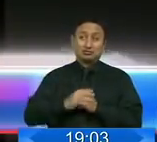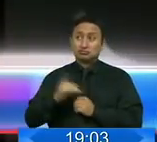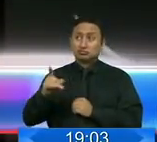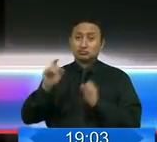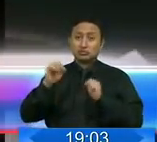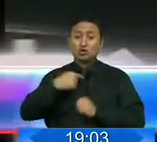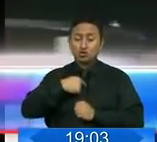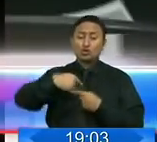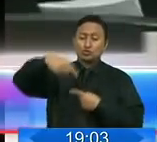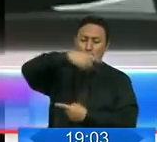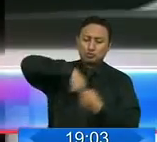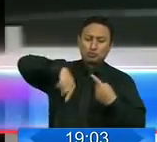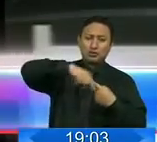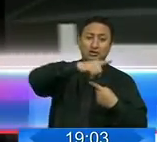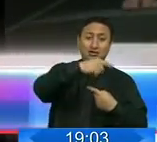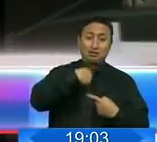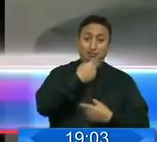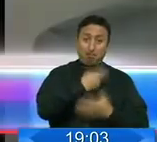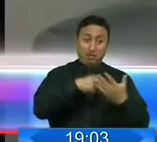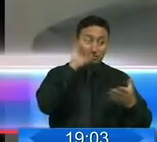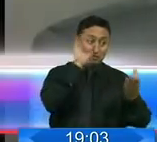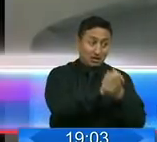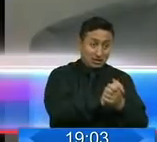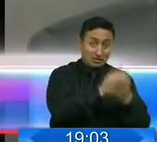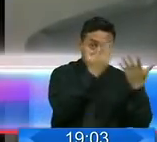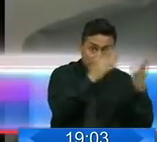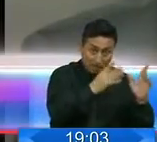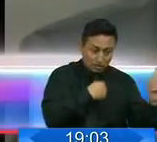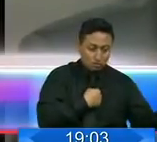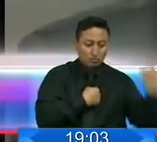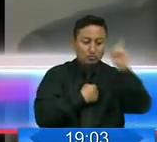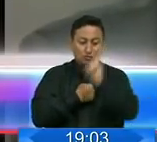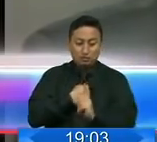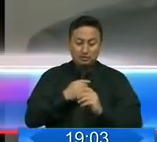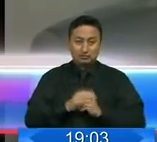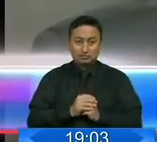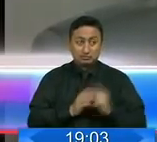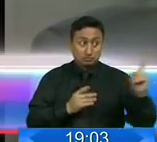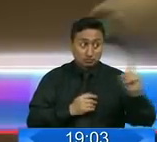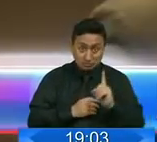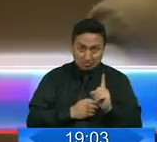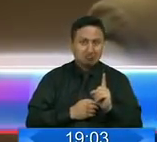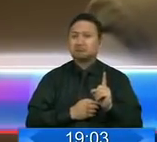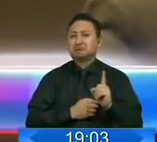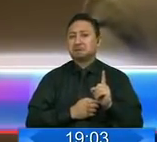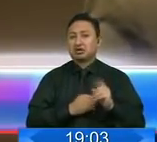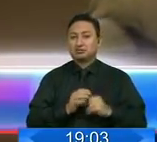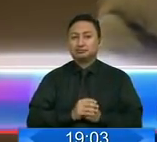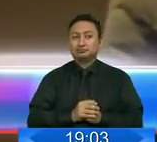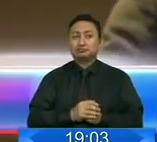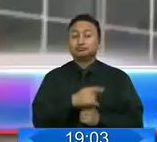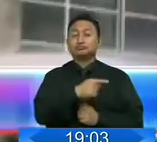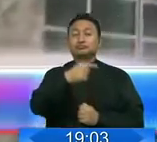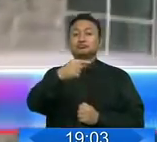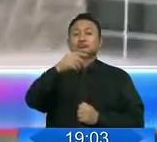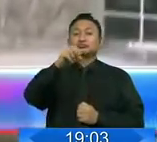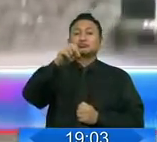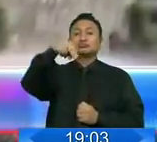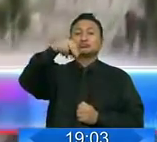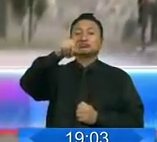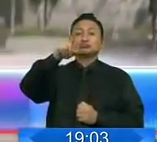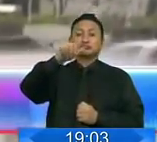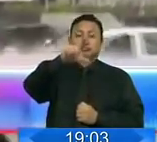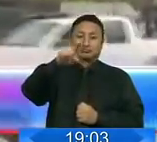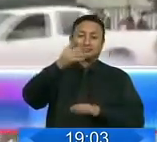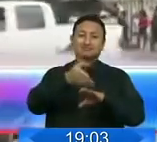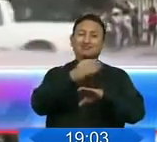al Ecuador luego del matrimonio de su hijo. Hasta la fecha, ese retorno no se cumple. Ramiro González, quien estuvo al frente del IES en el